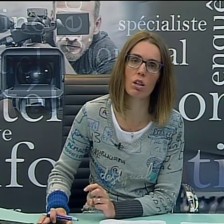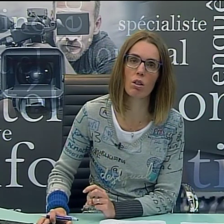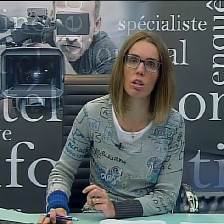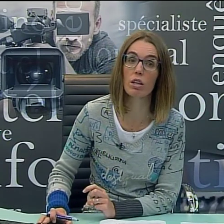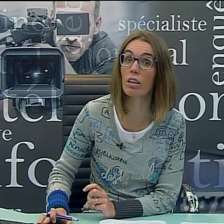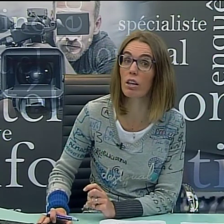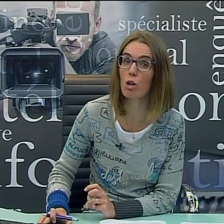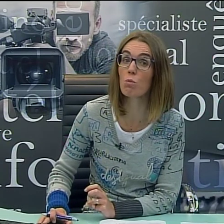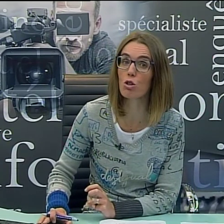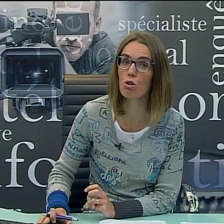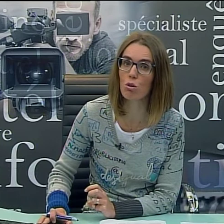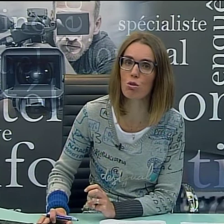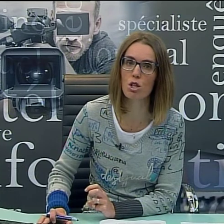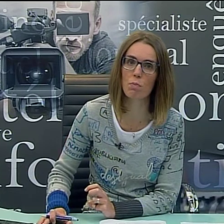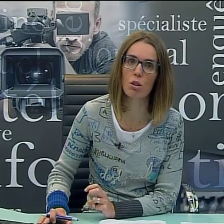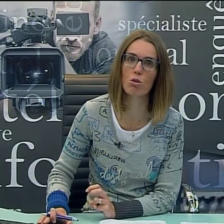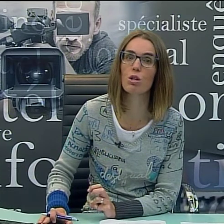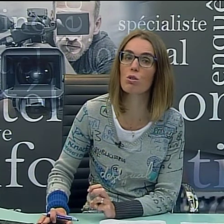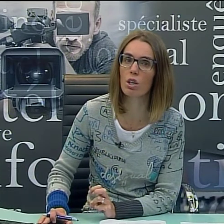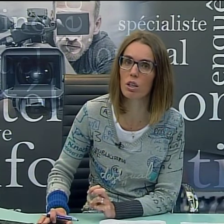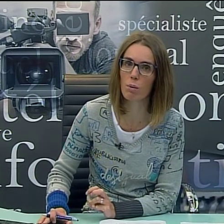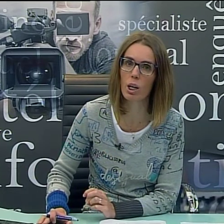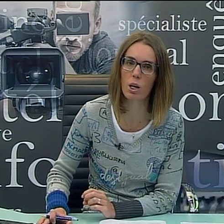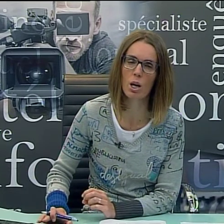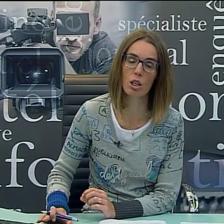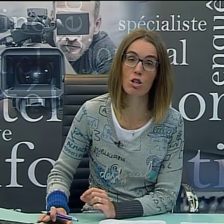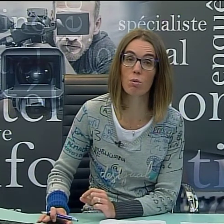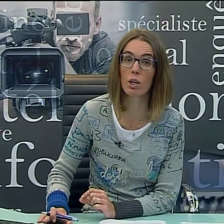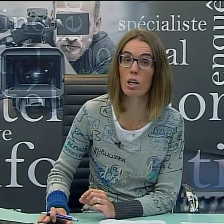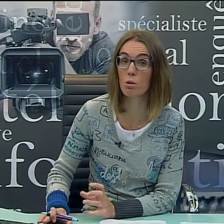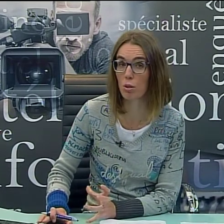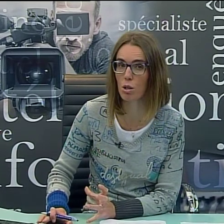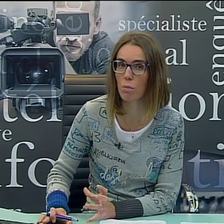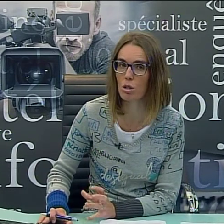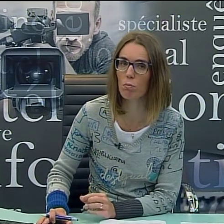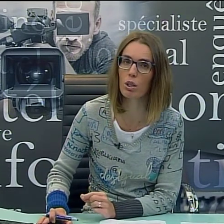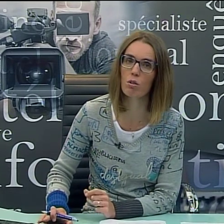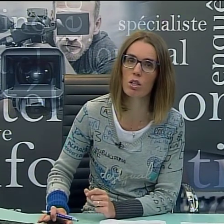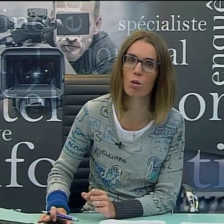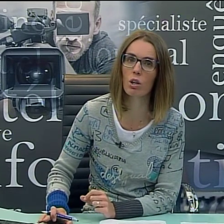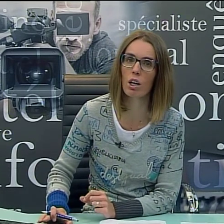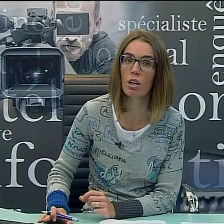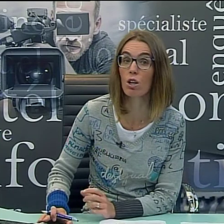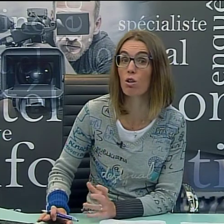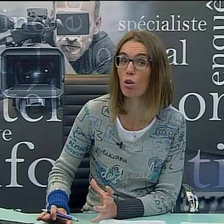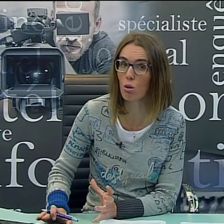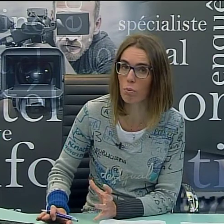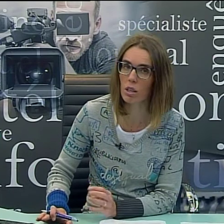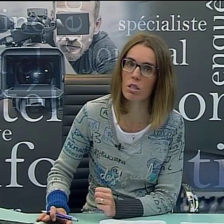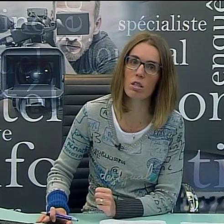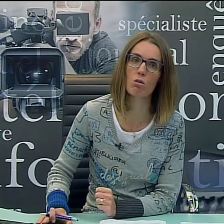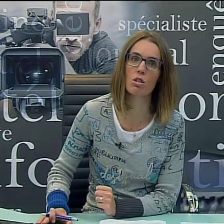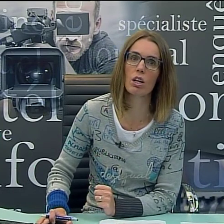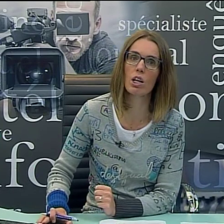Personal Docente, ya que hay muchos otros aspectos en los que trabajar. Y sobre las próximas convocatorias de huelga no lo